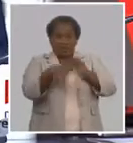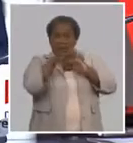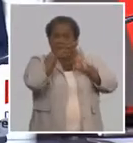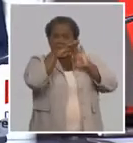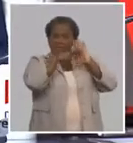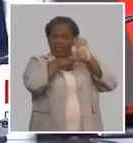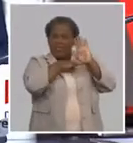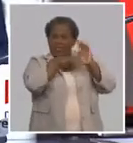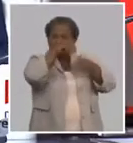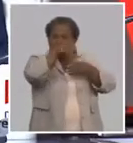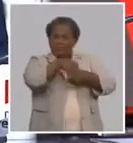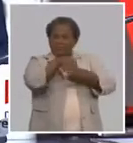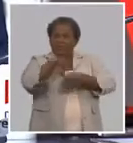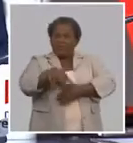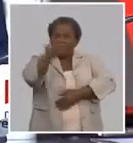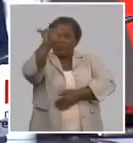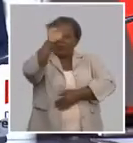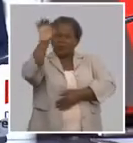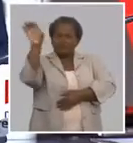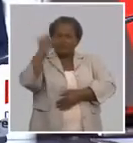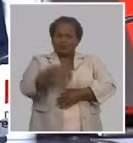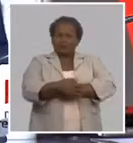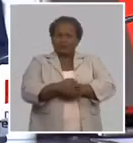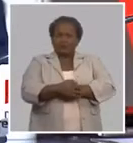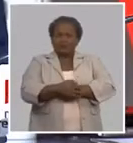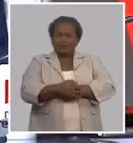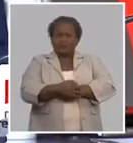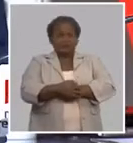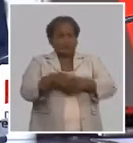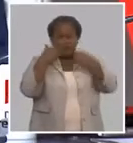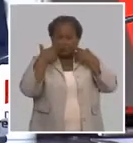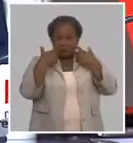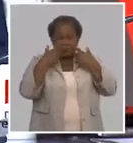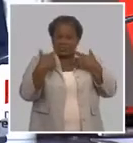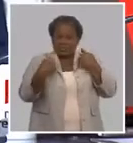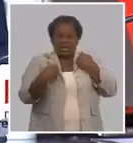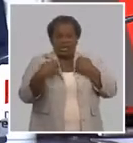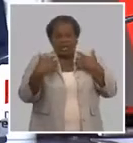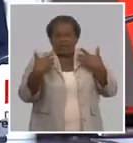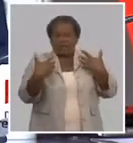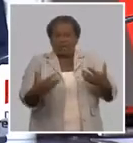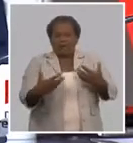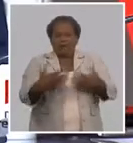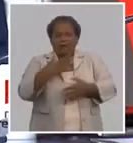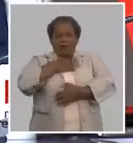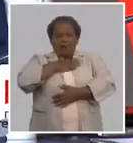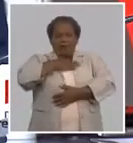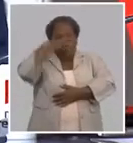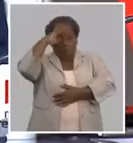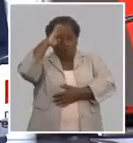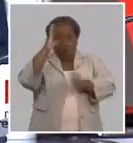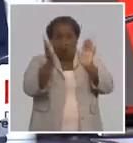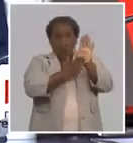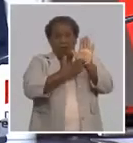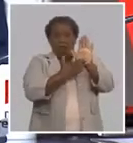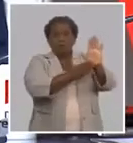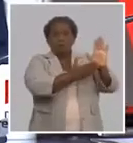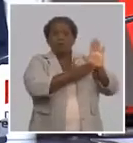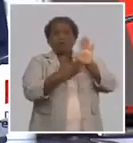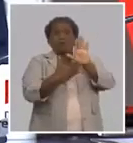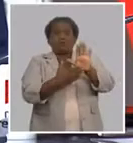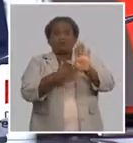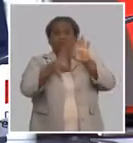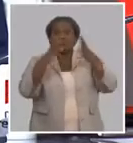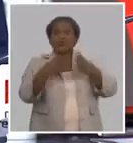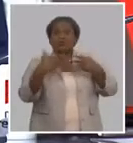aeropuertos los cuales como algo muy significativo que mostró nuestro país al mundo fue que